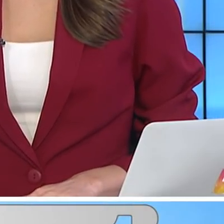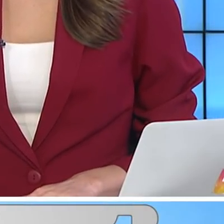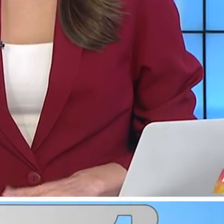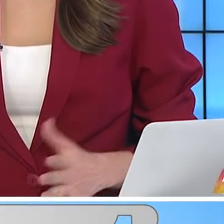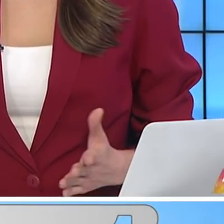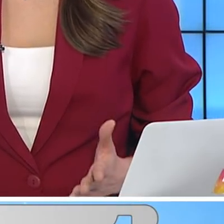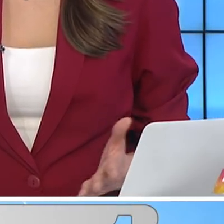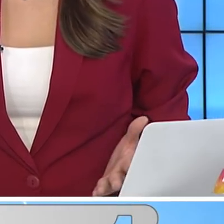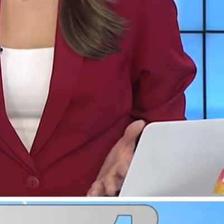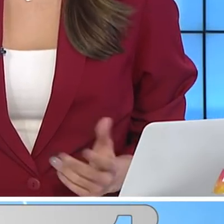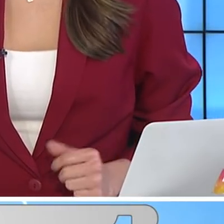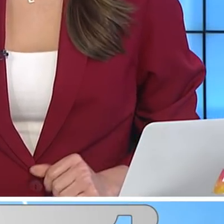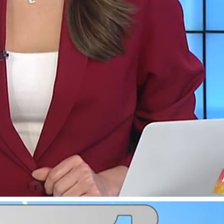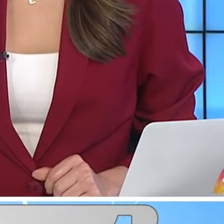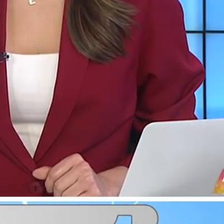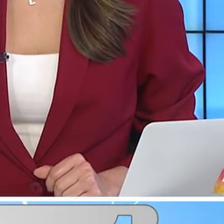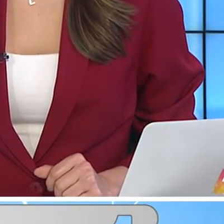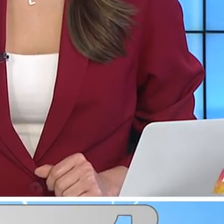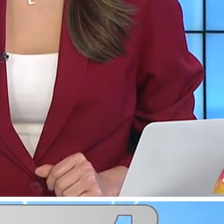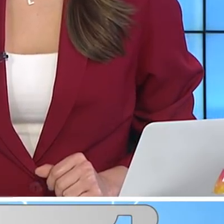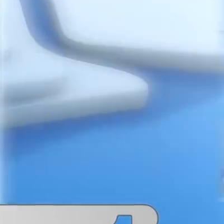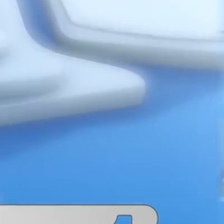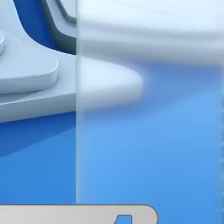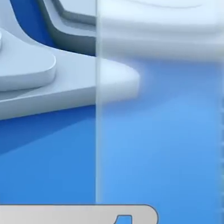buenas tardes. ¿Qué va a pasar con las otras familias?